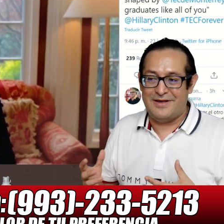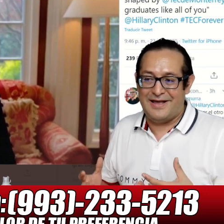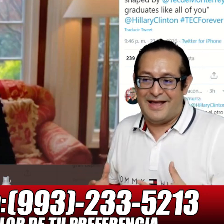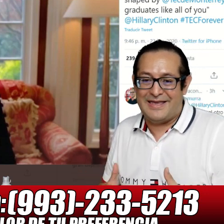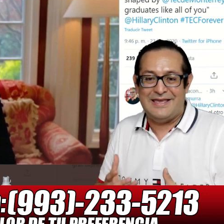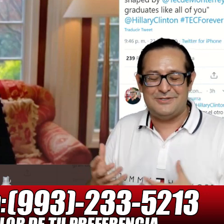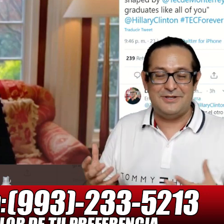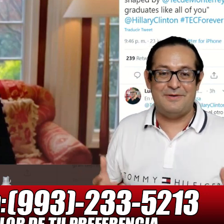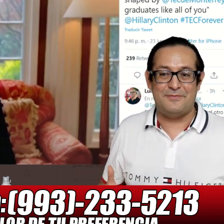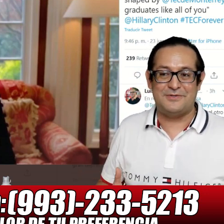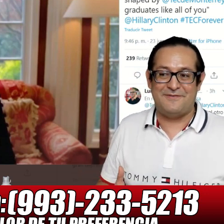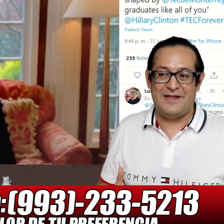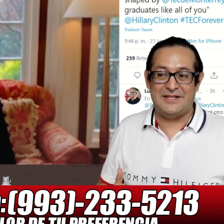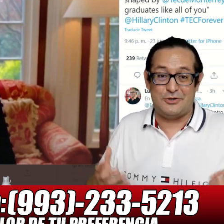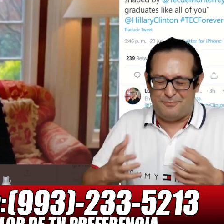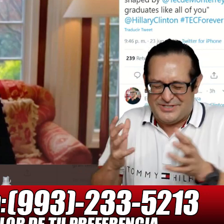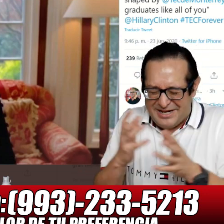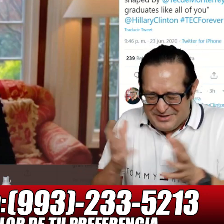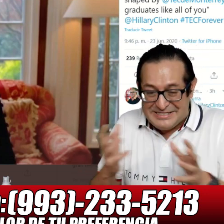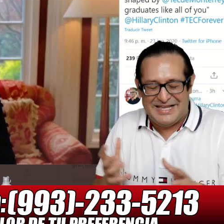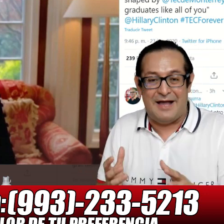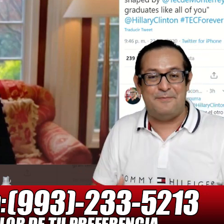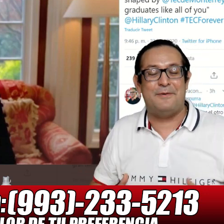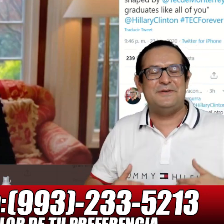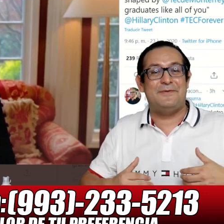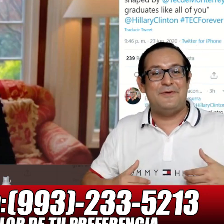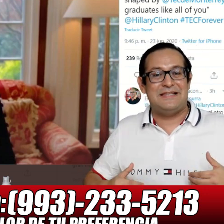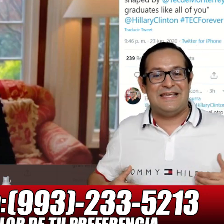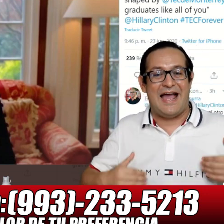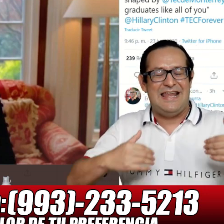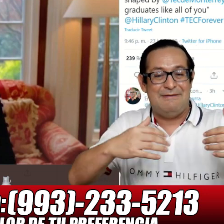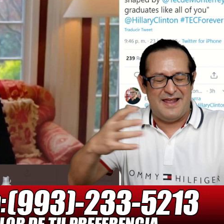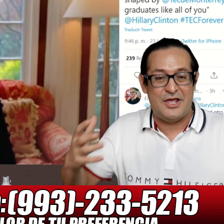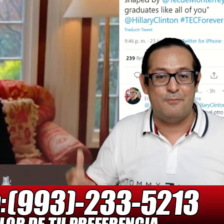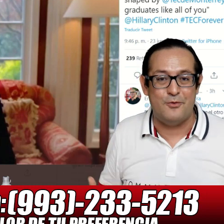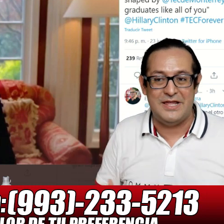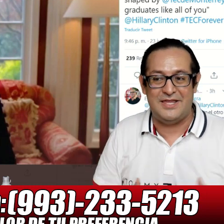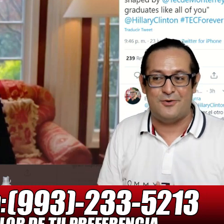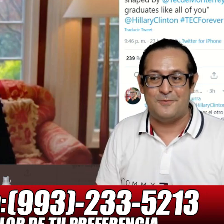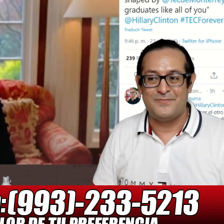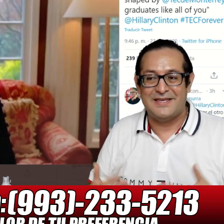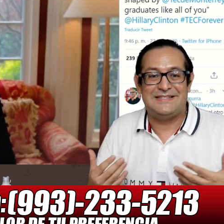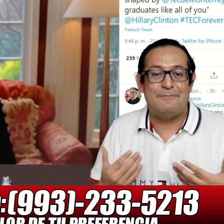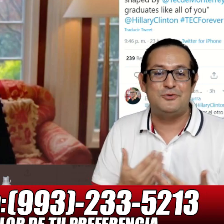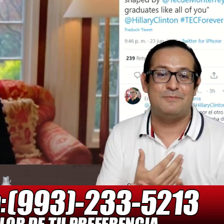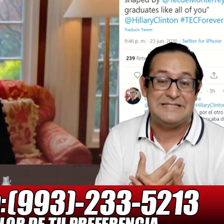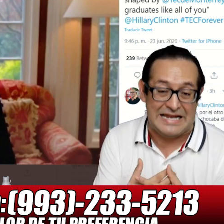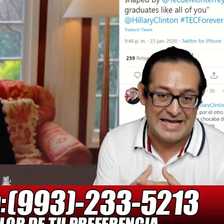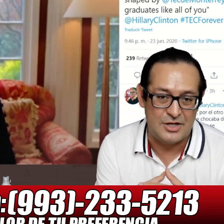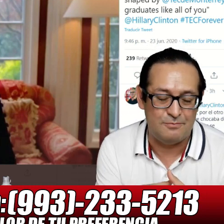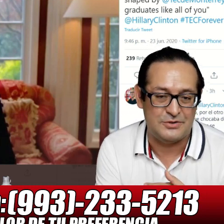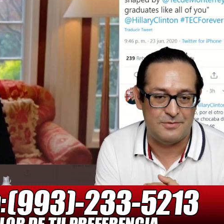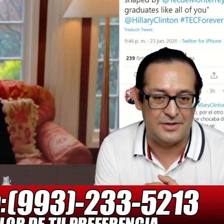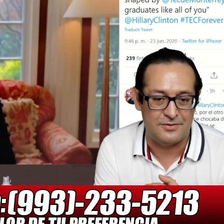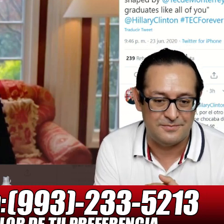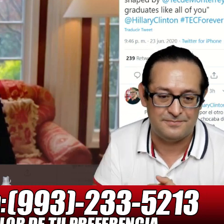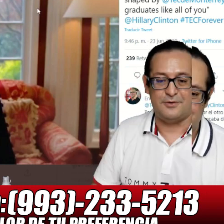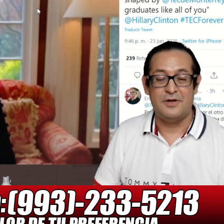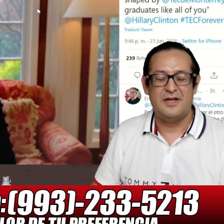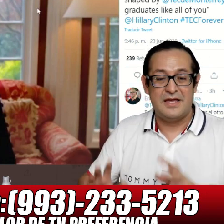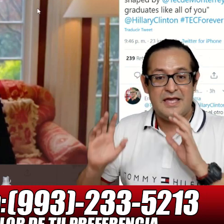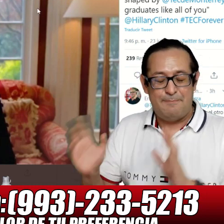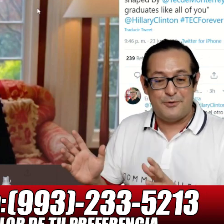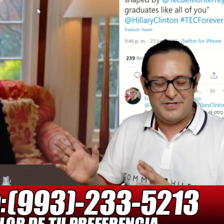bueno, aquí es donde vemos que finalmente Trump, será lo que sea, pero vamos a decir, a nivel geopolítico, está mucho más cerca de López Obrador.